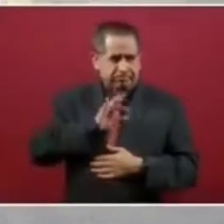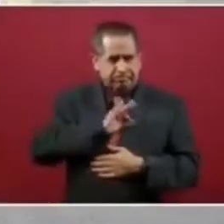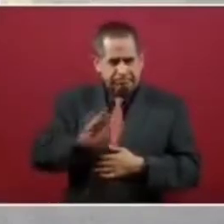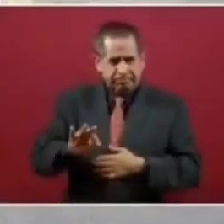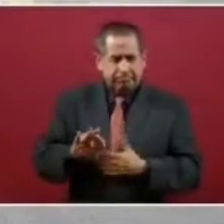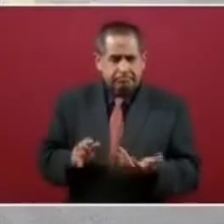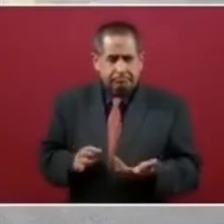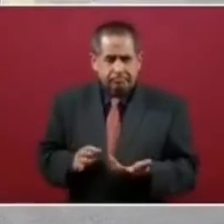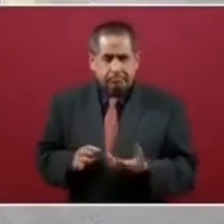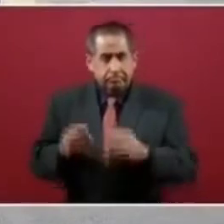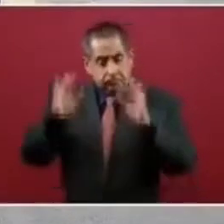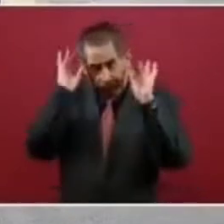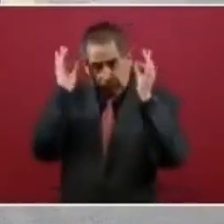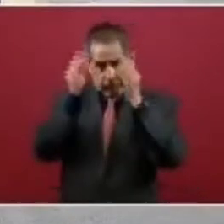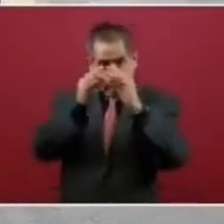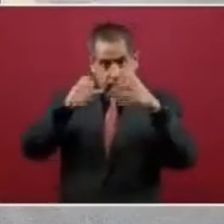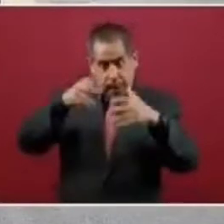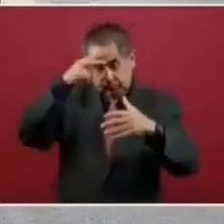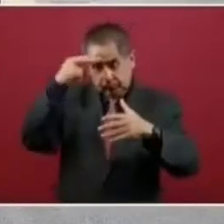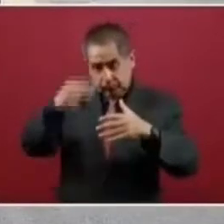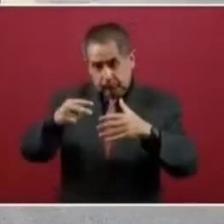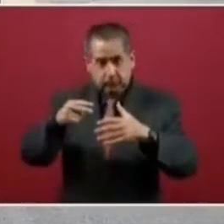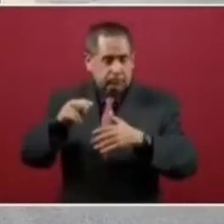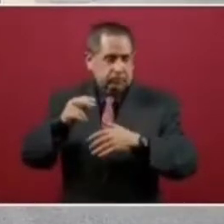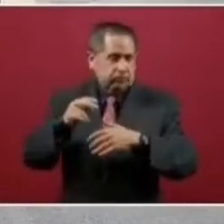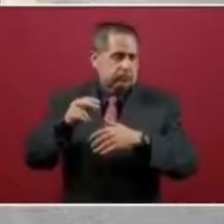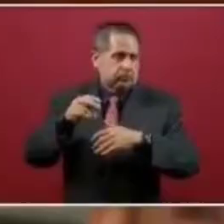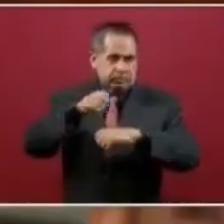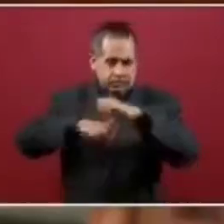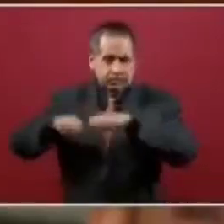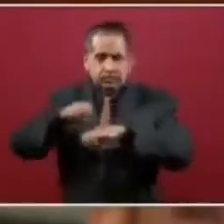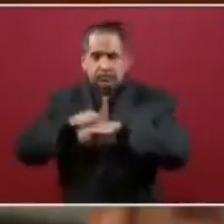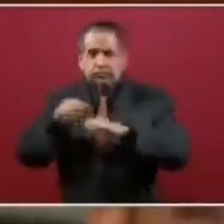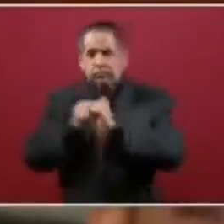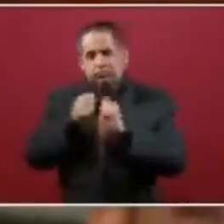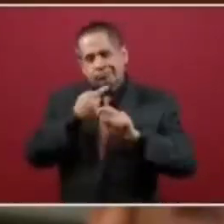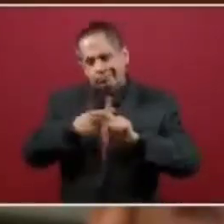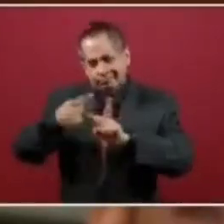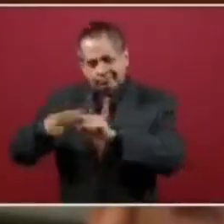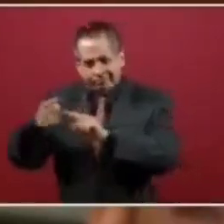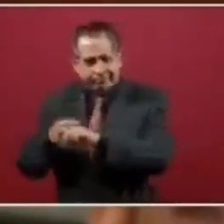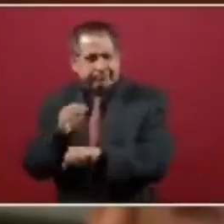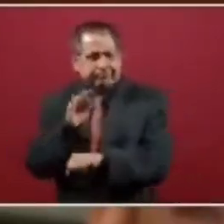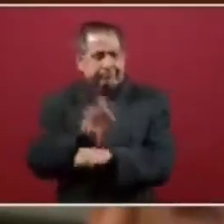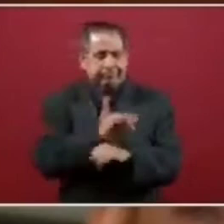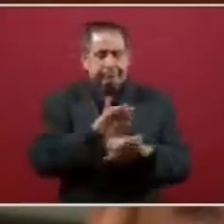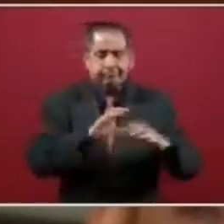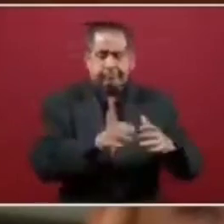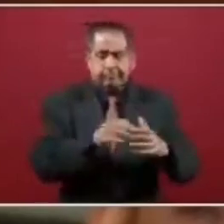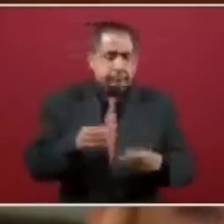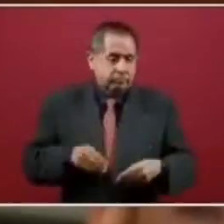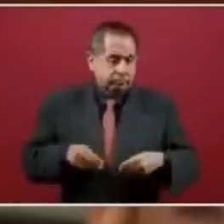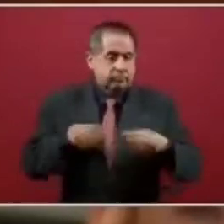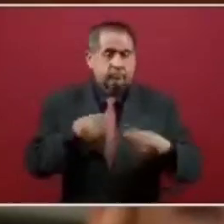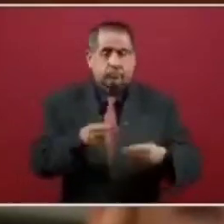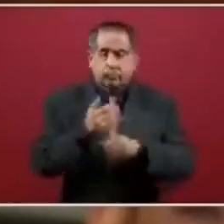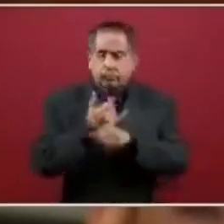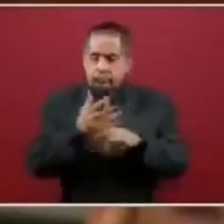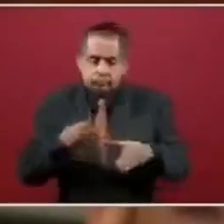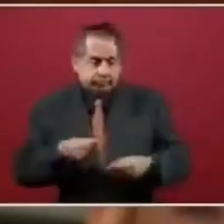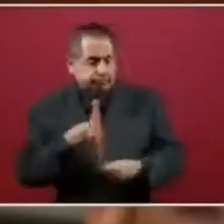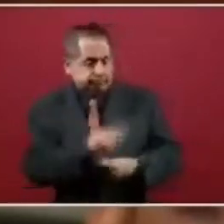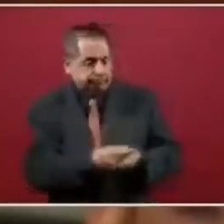que el consulado mexicano, la red consular, a través del Departamento de Protección, conceda esos